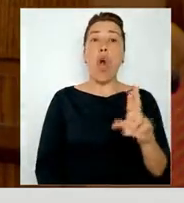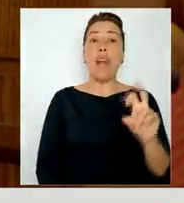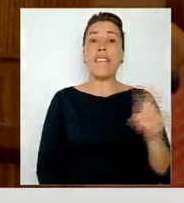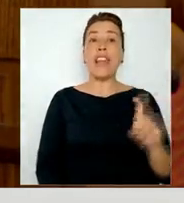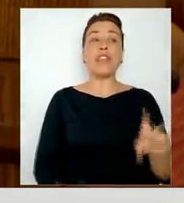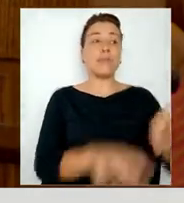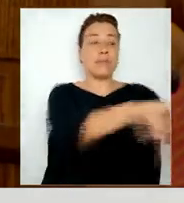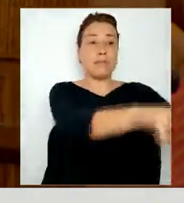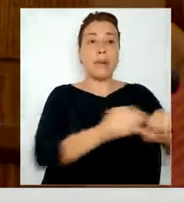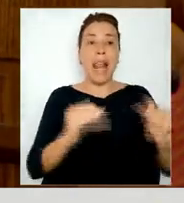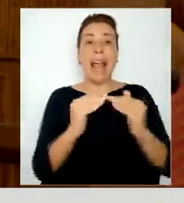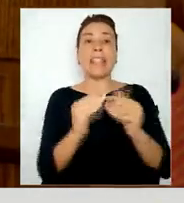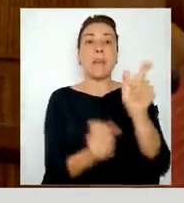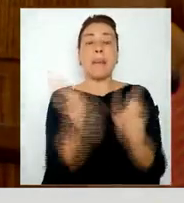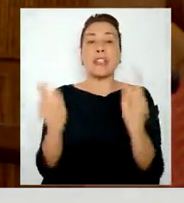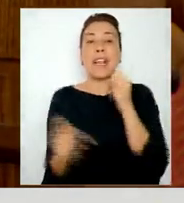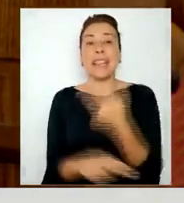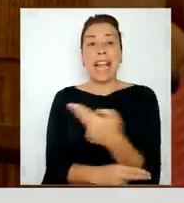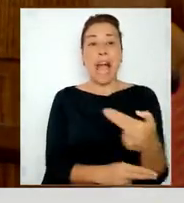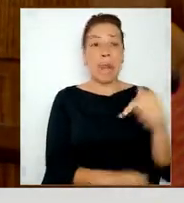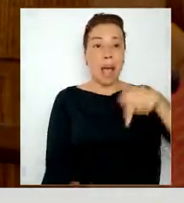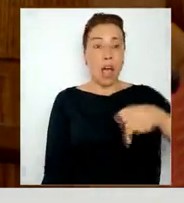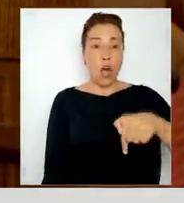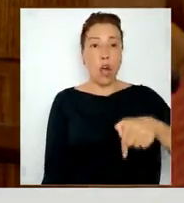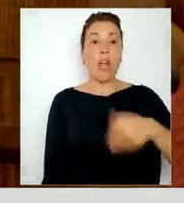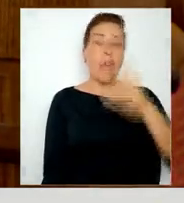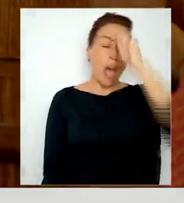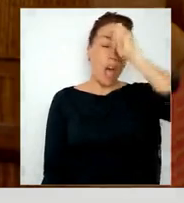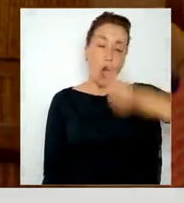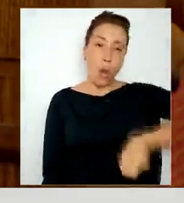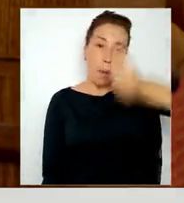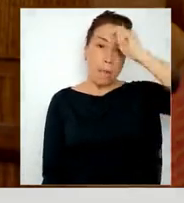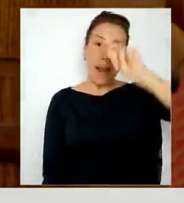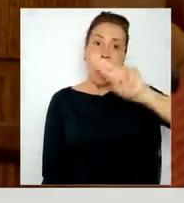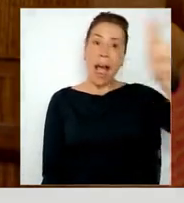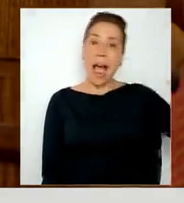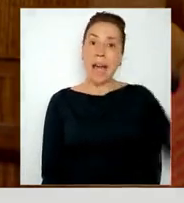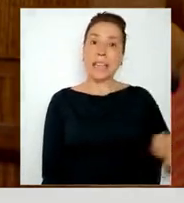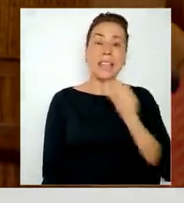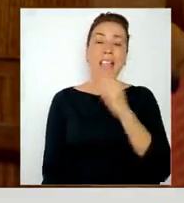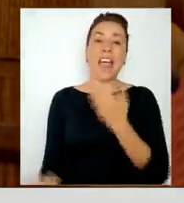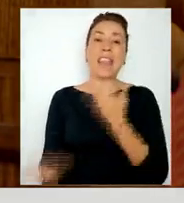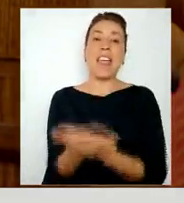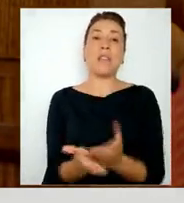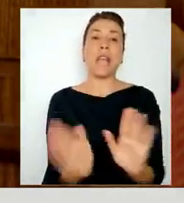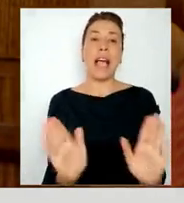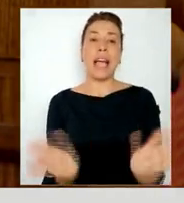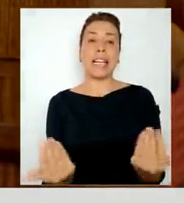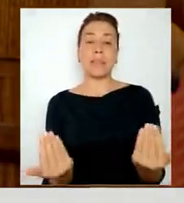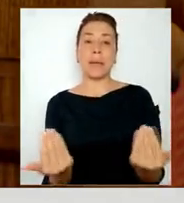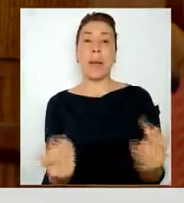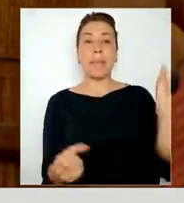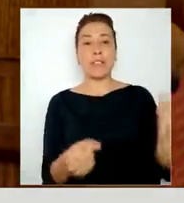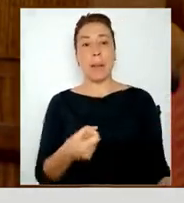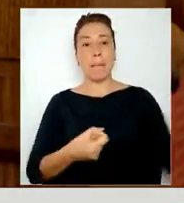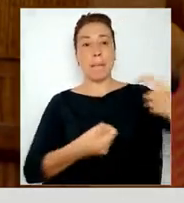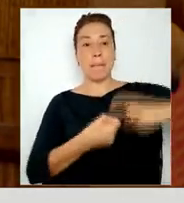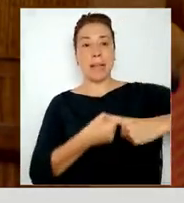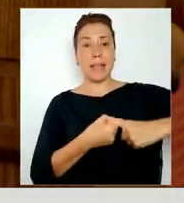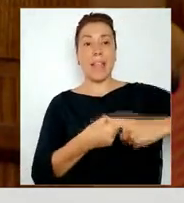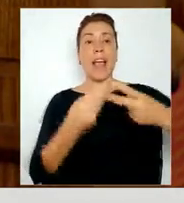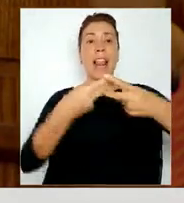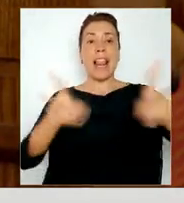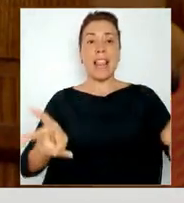hoy rendimos homenaje al artista de la denuncia y la esperanza al militante de la libertad y la